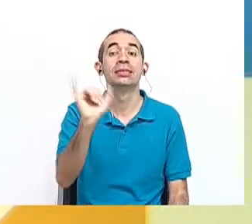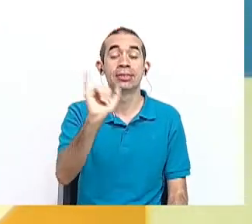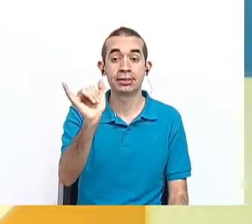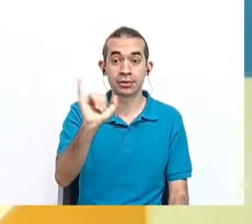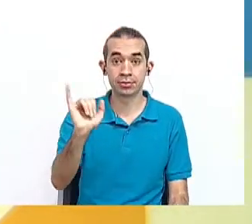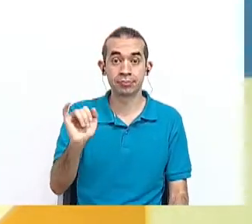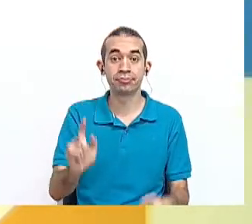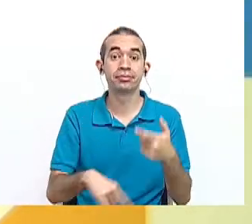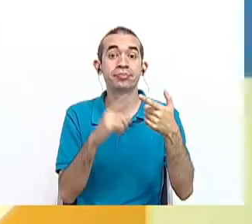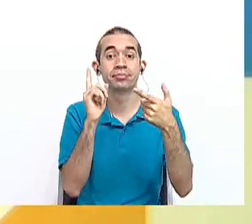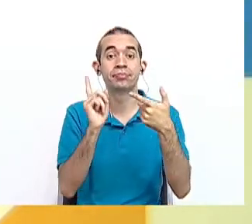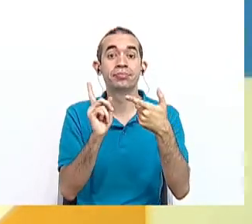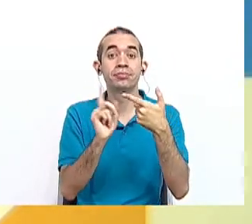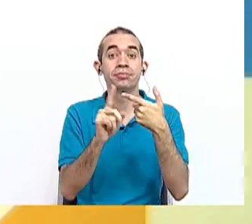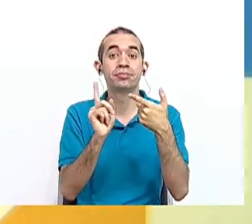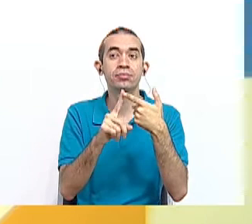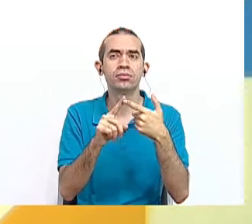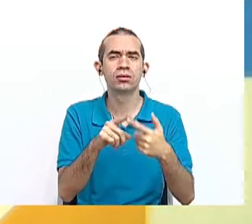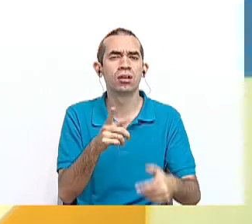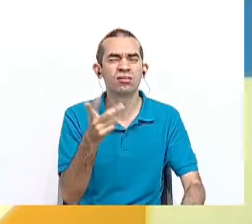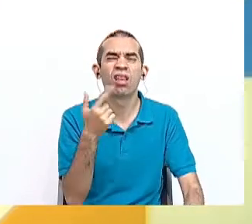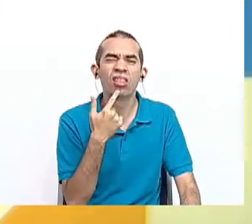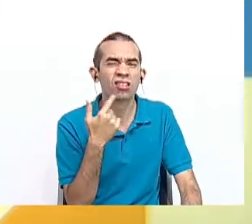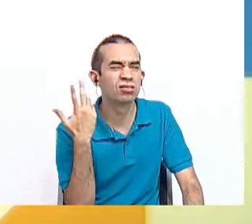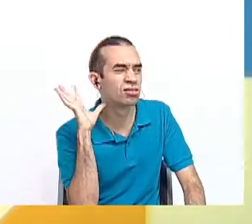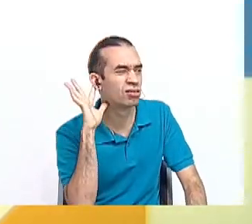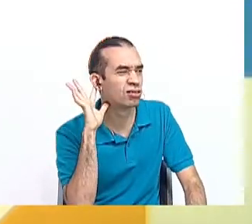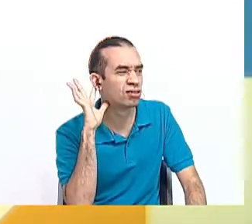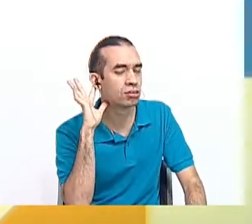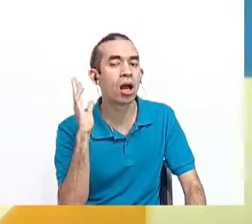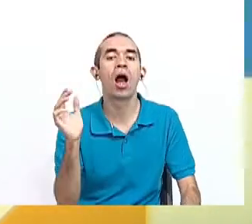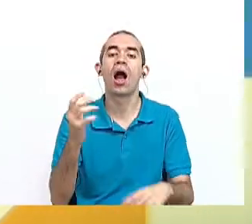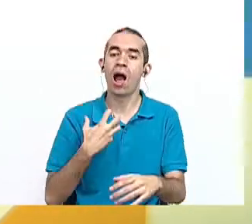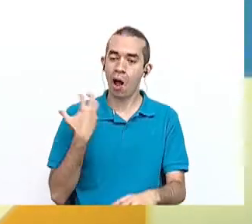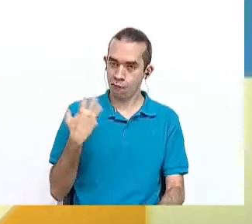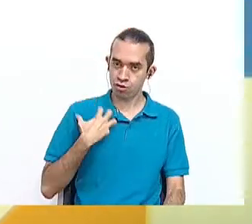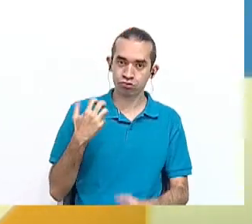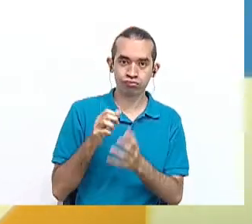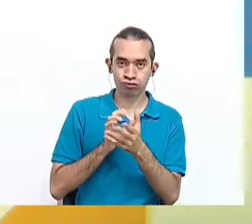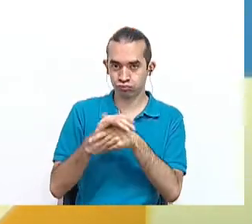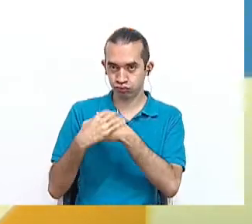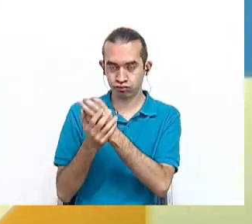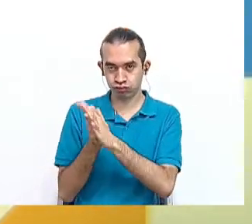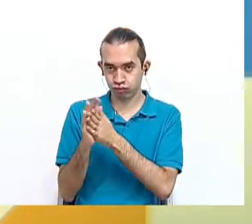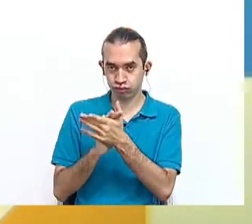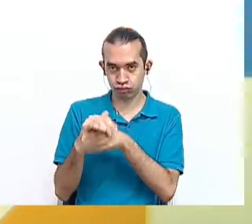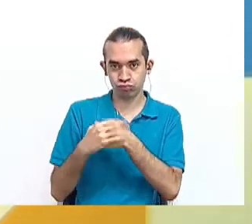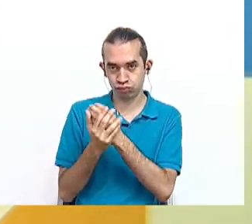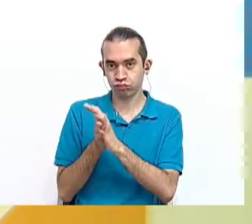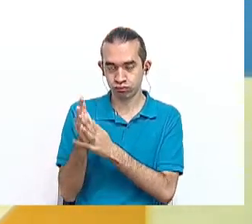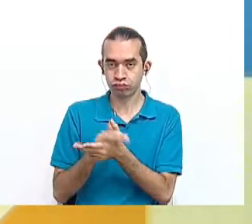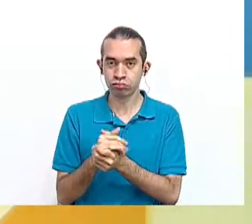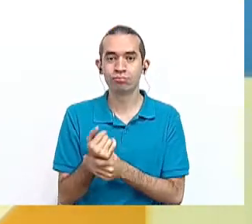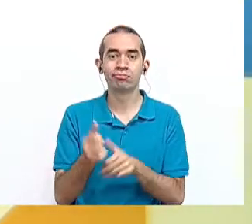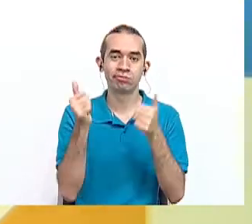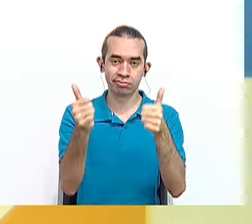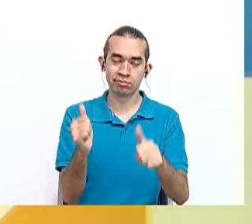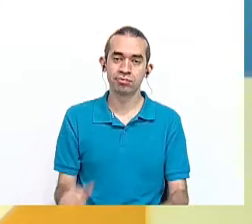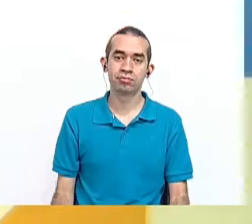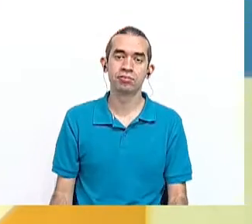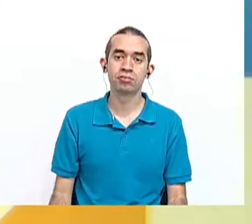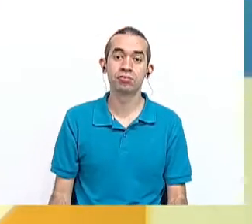También utilizamos a ver, no los escucho, los jabones, correcto, muy bien.